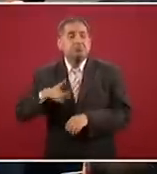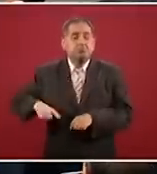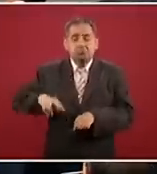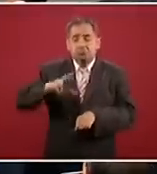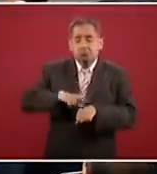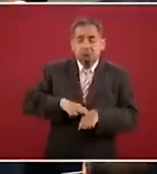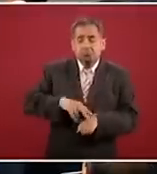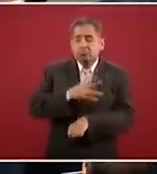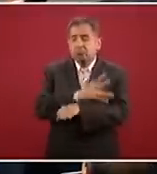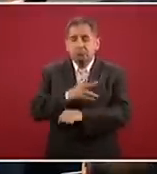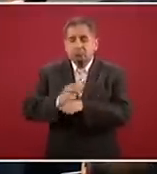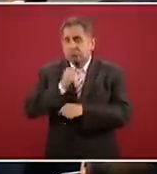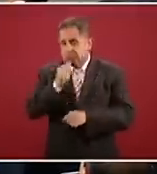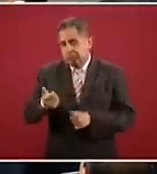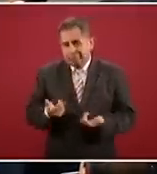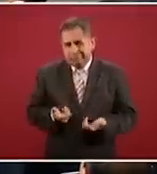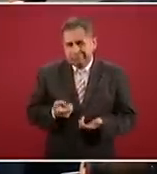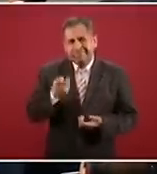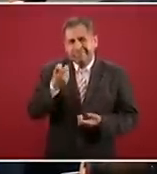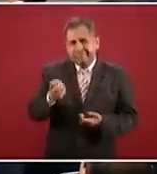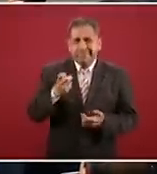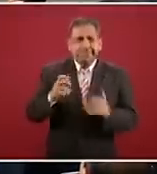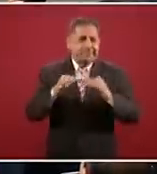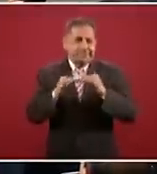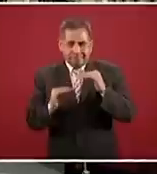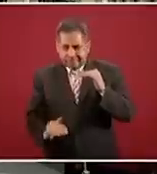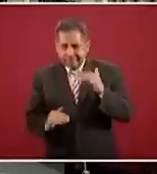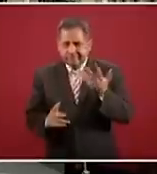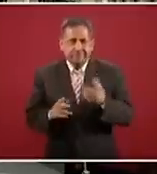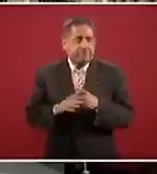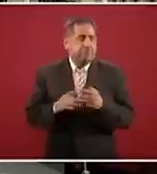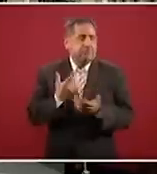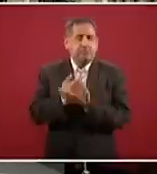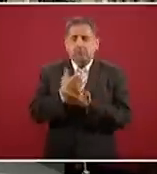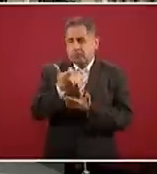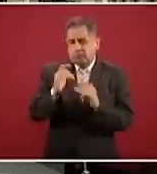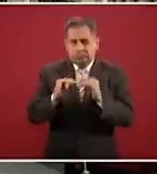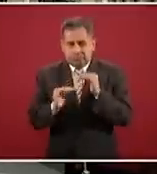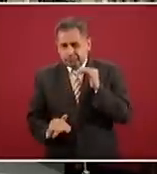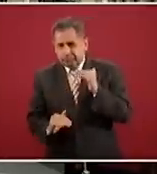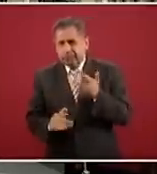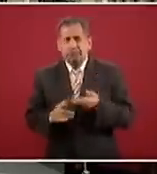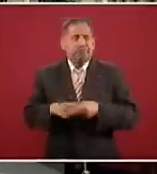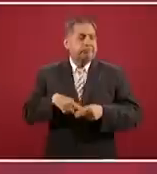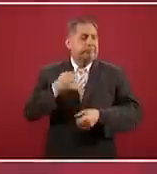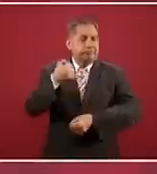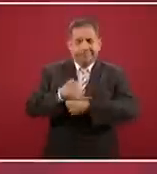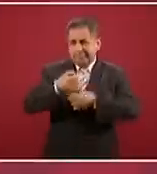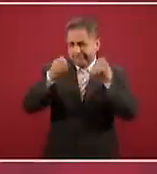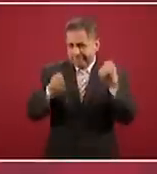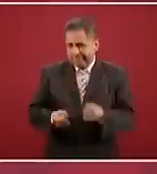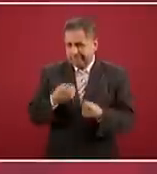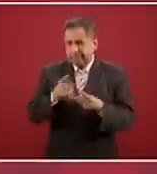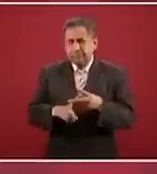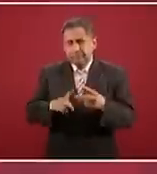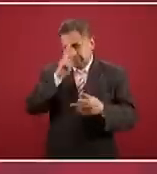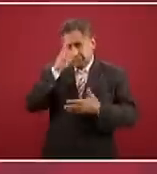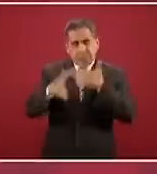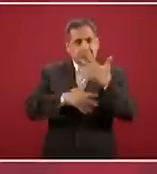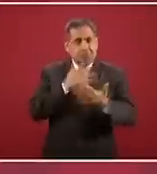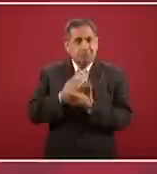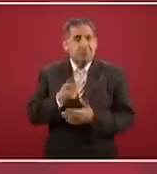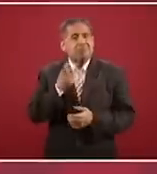causa principal de la desigualdad social, de la desigualdad económica, de la inseguridad, de la violencia.